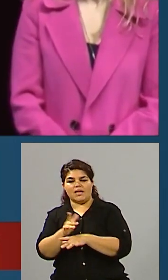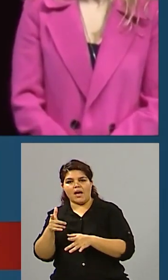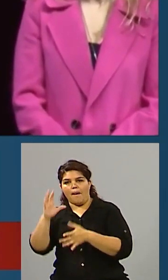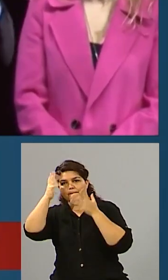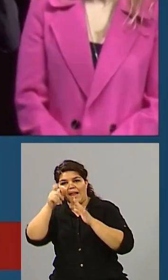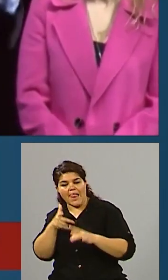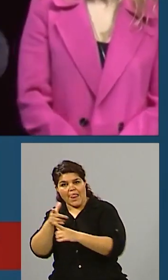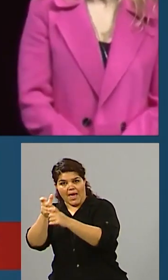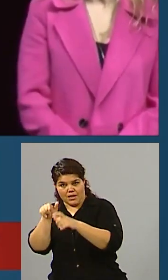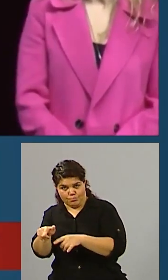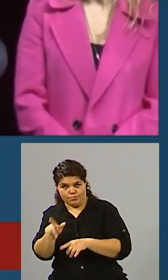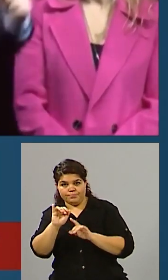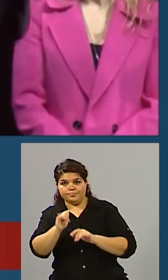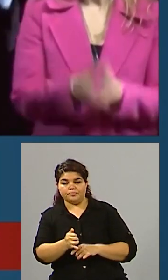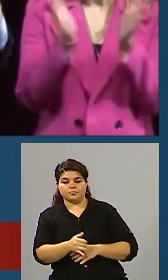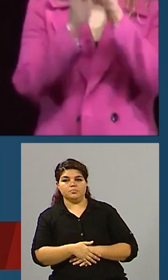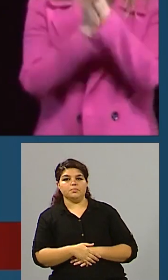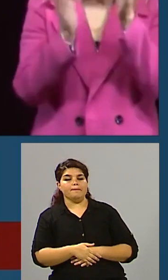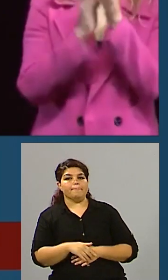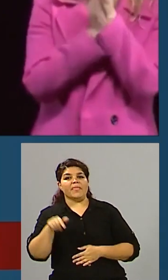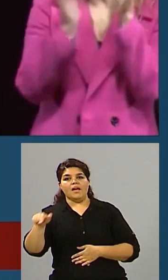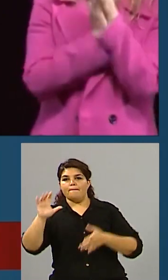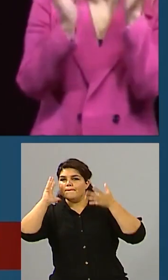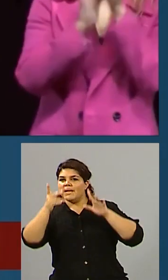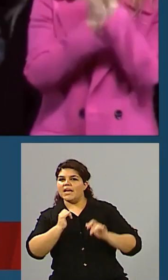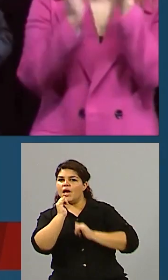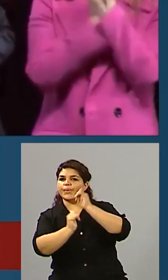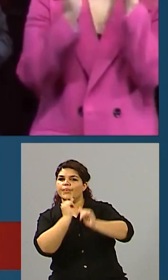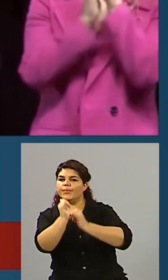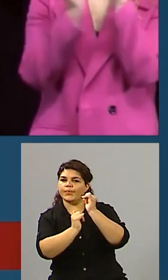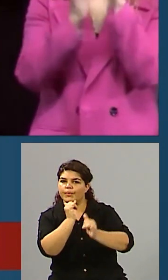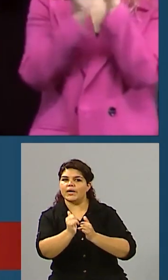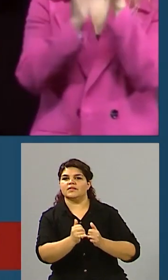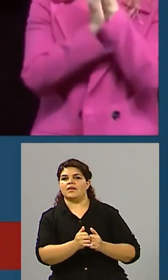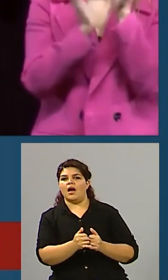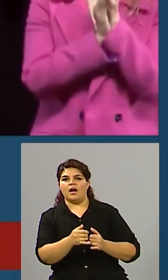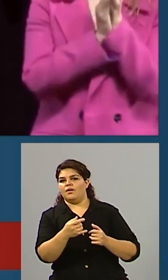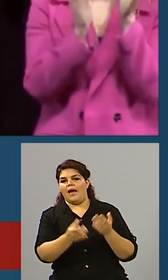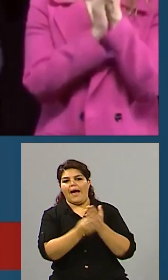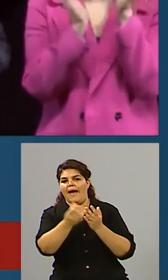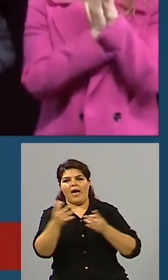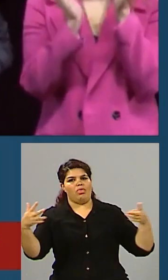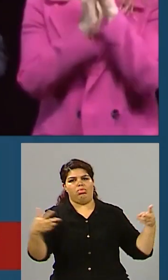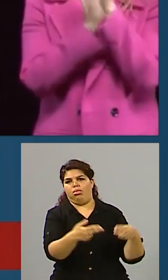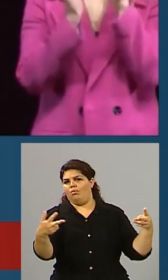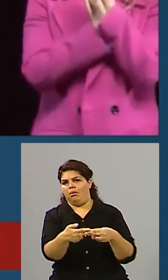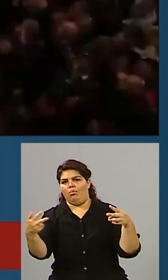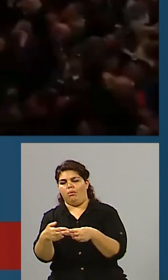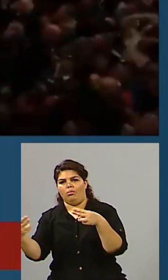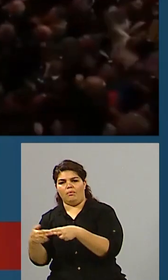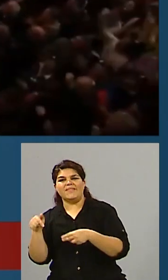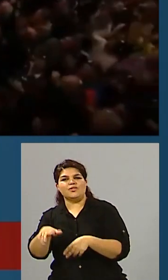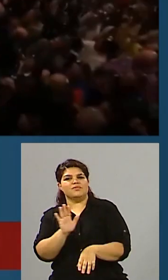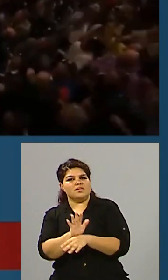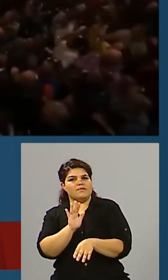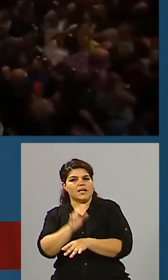teniendo en cuenta que él está hablando de recortes muy fuertes que pueden tener un impacto directo en la economía de muchos hogares de